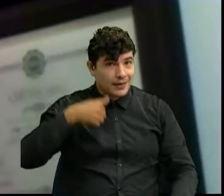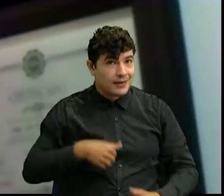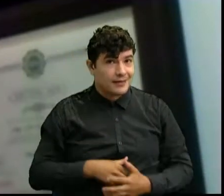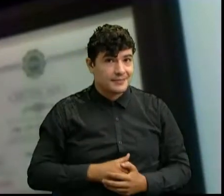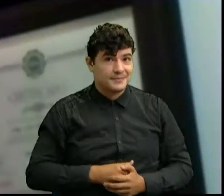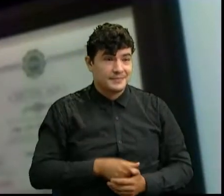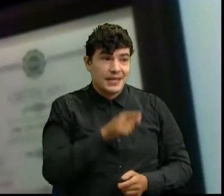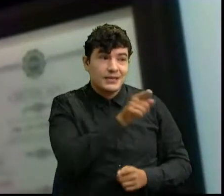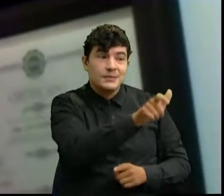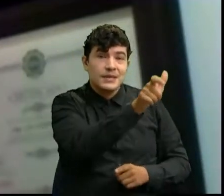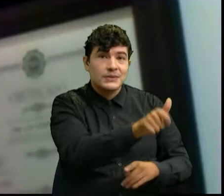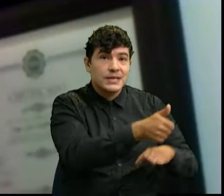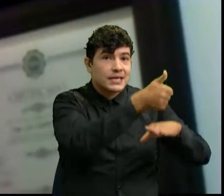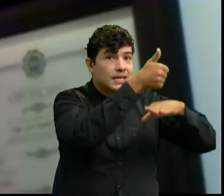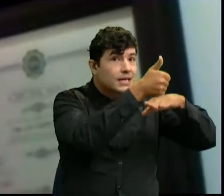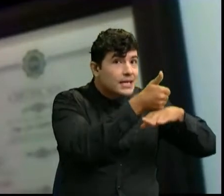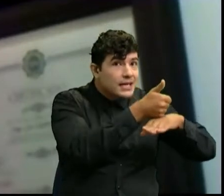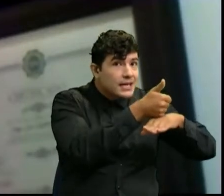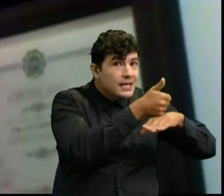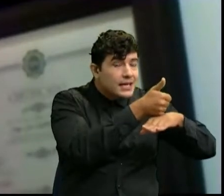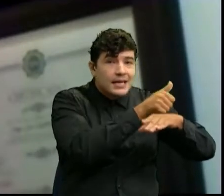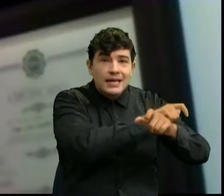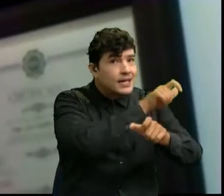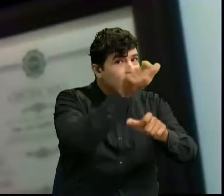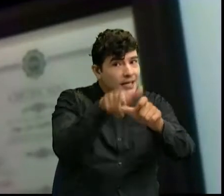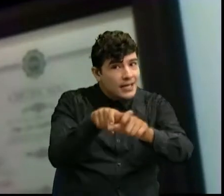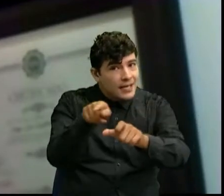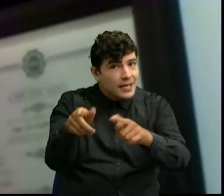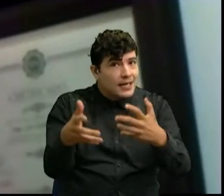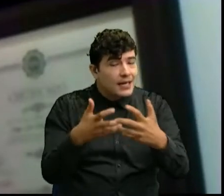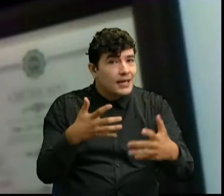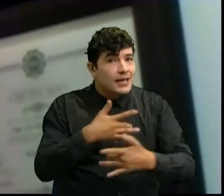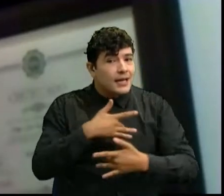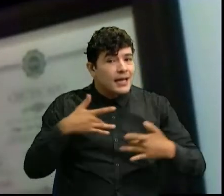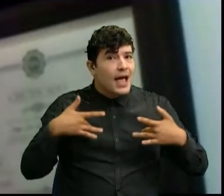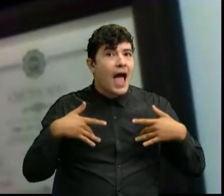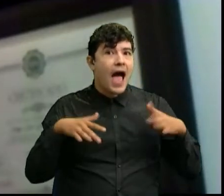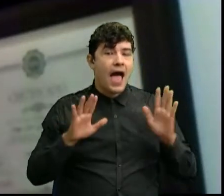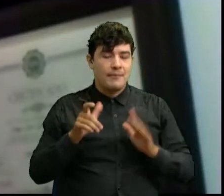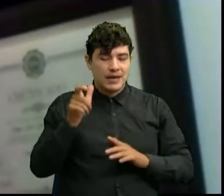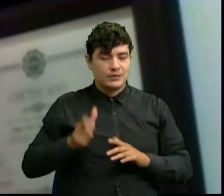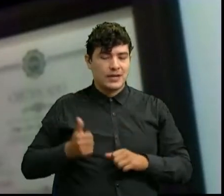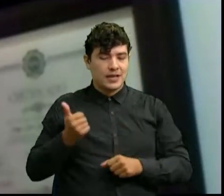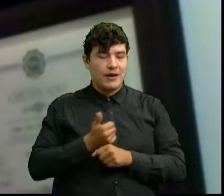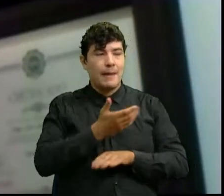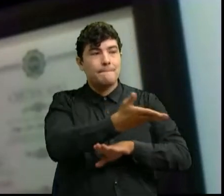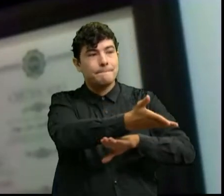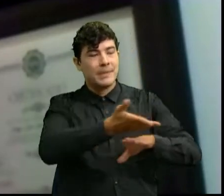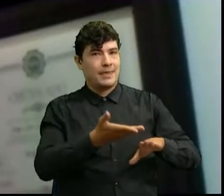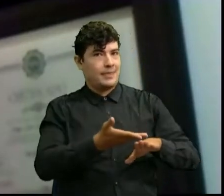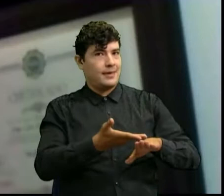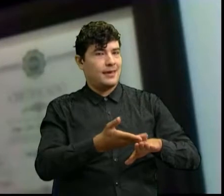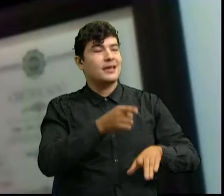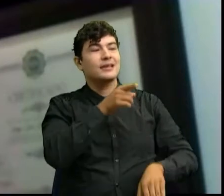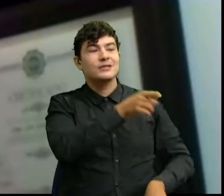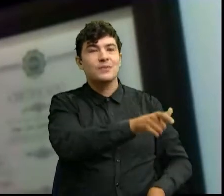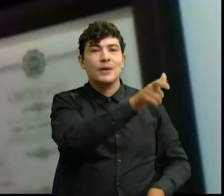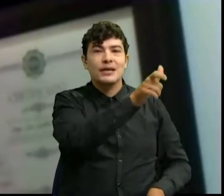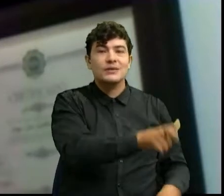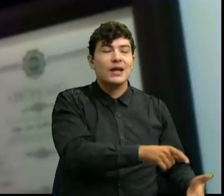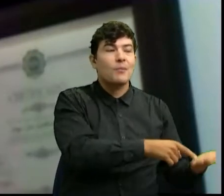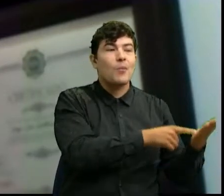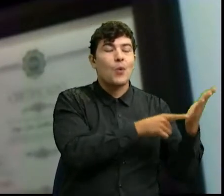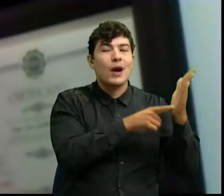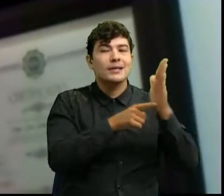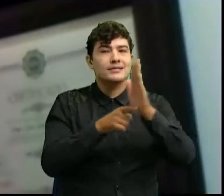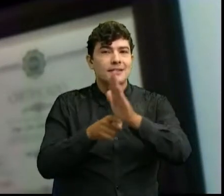el empleador no afilia a su trabajador a pensiones, el trabajador puede reclamar y el empleador, de demostrarse la